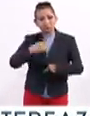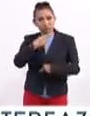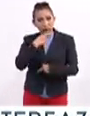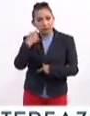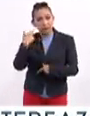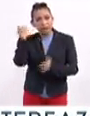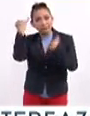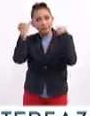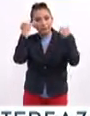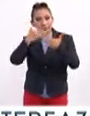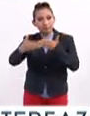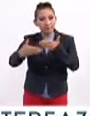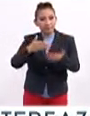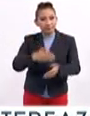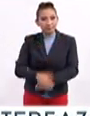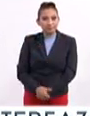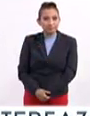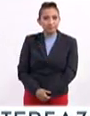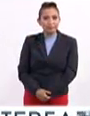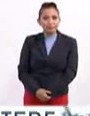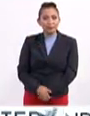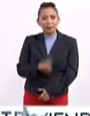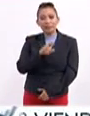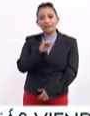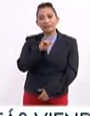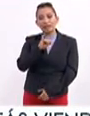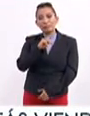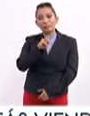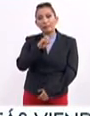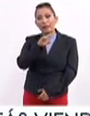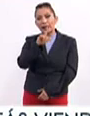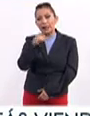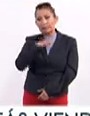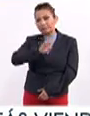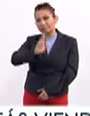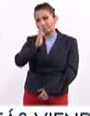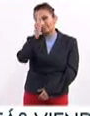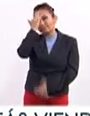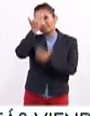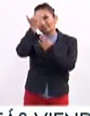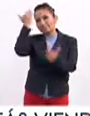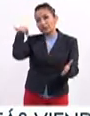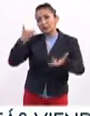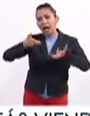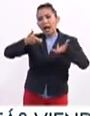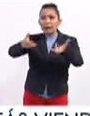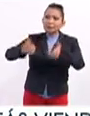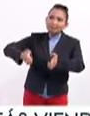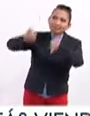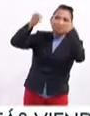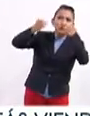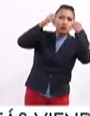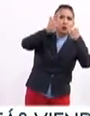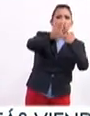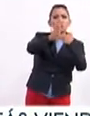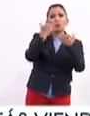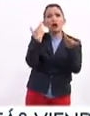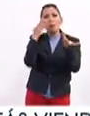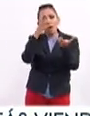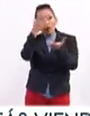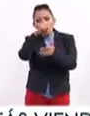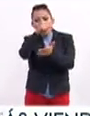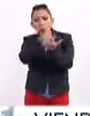y de la ideología moderna. Reynaldo Pérez Rayón será recordado a través de las calles y los edificios que le sirvieron